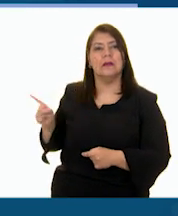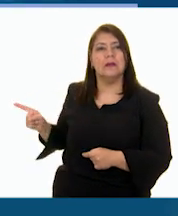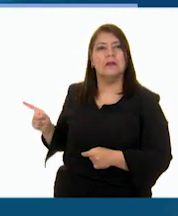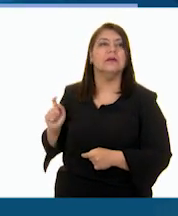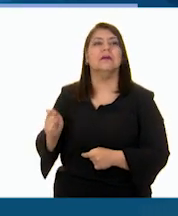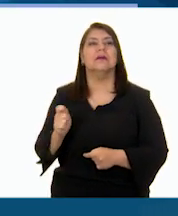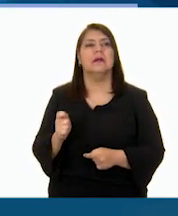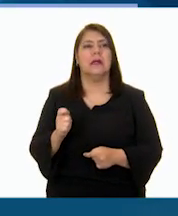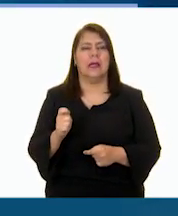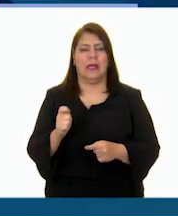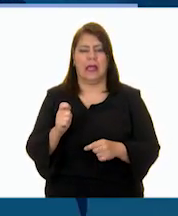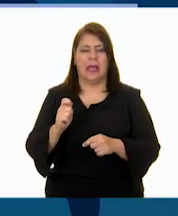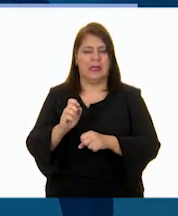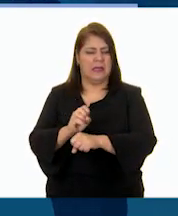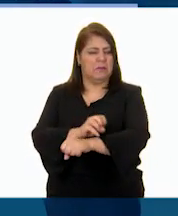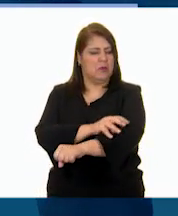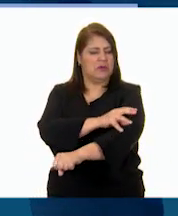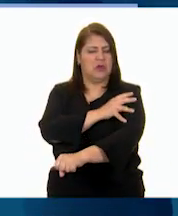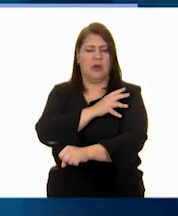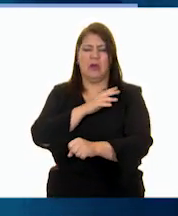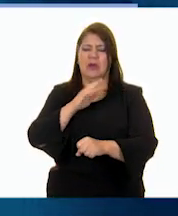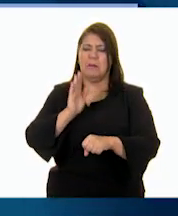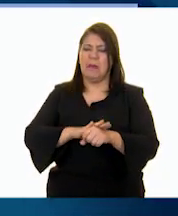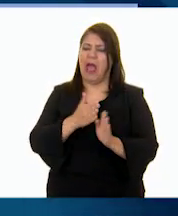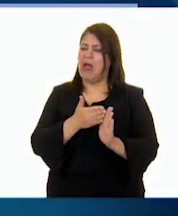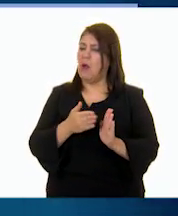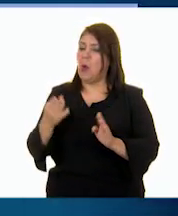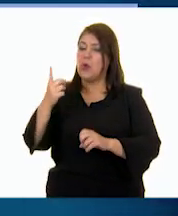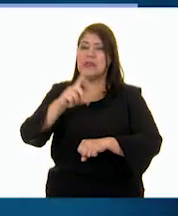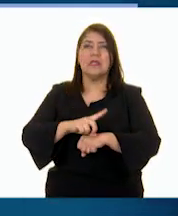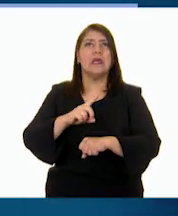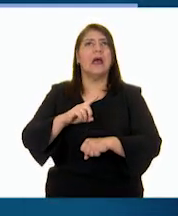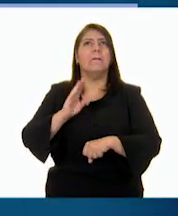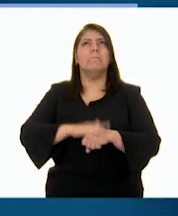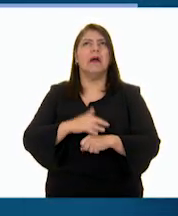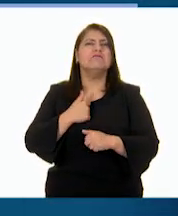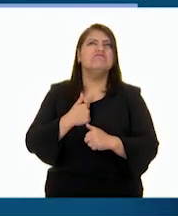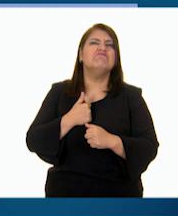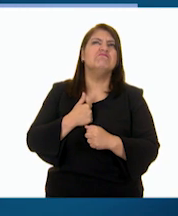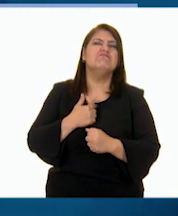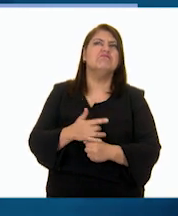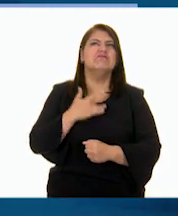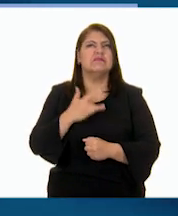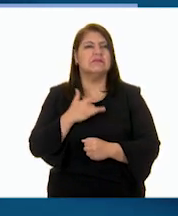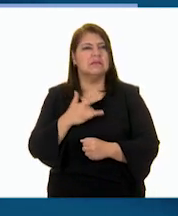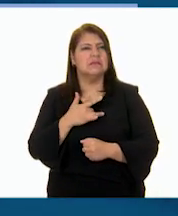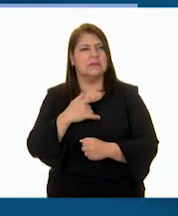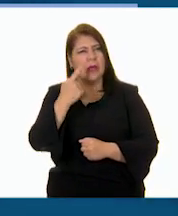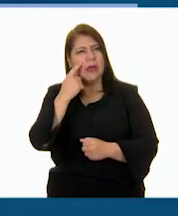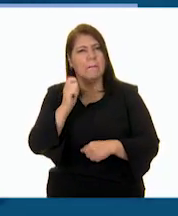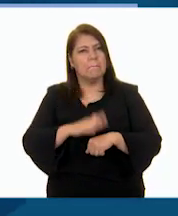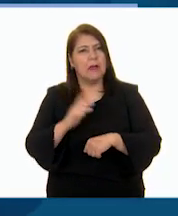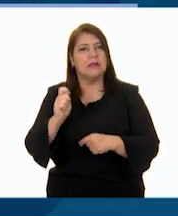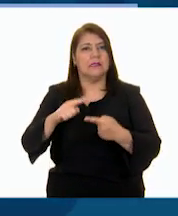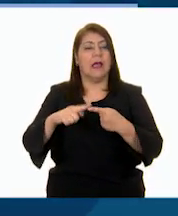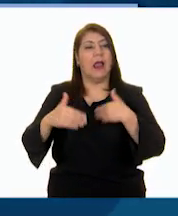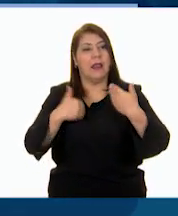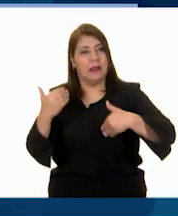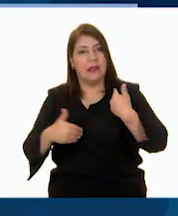emoción dominante durante el día? ¿Alegría? ¿Ansiedad?